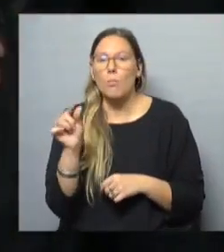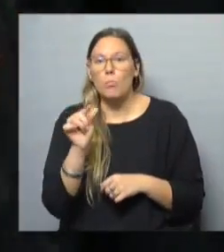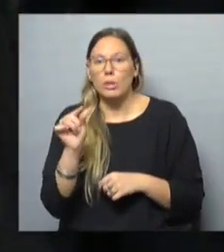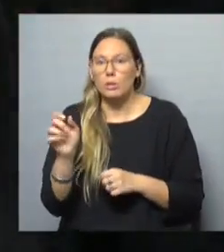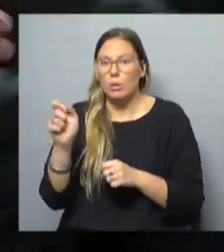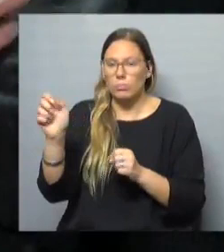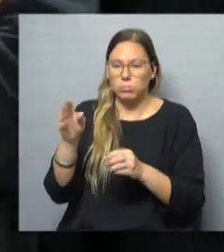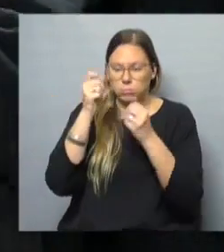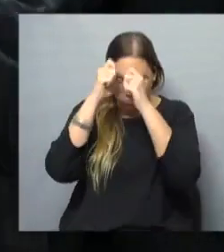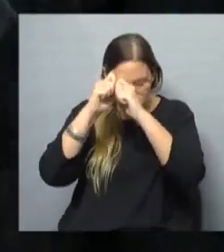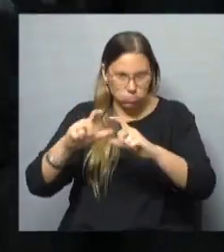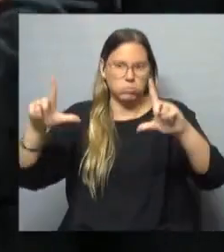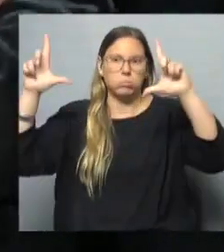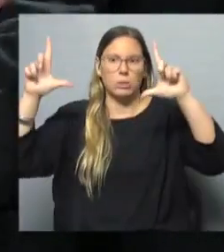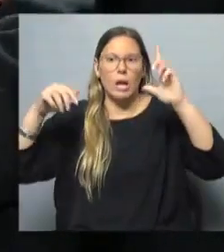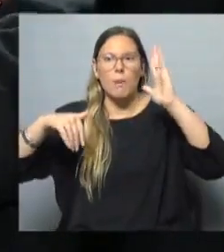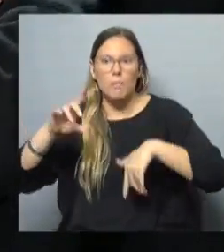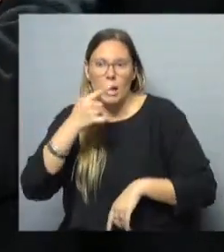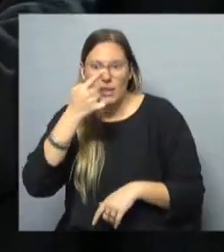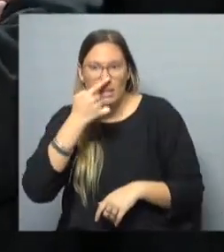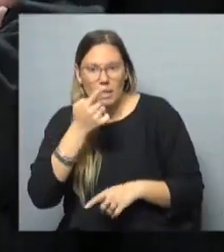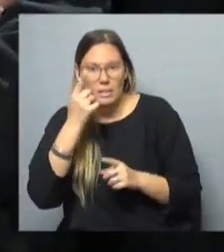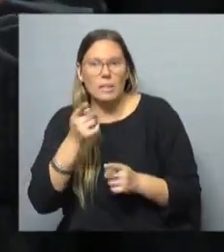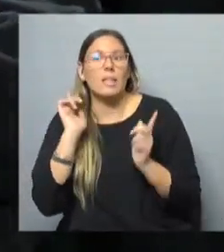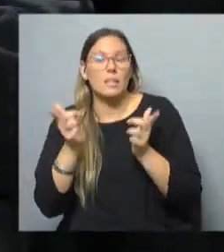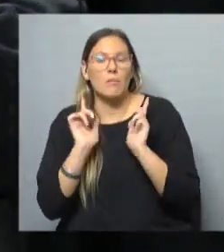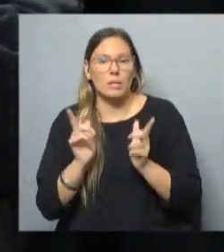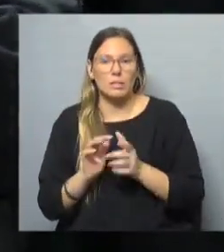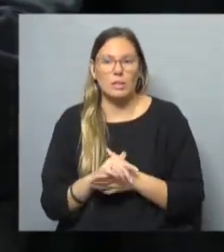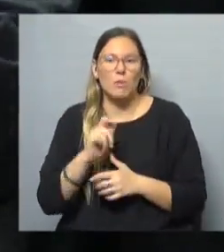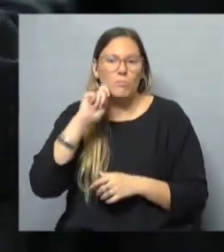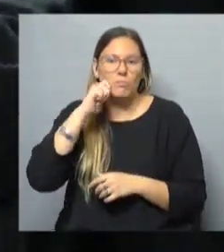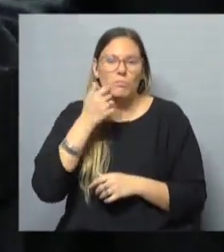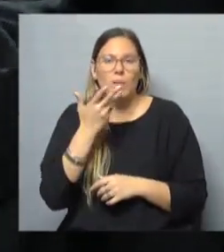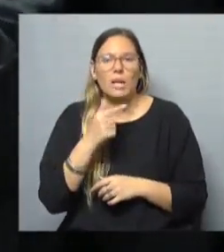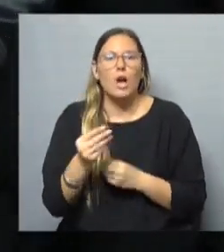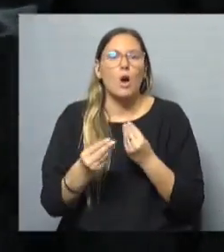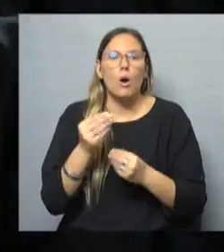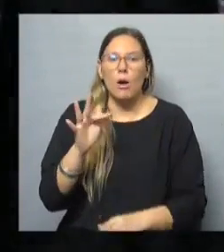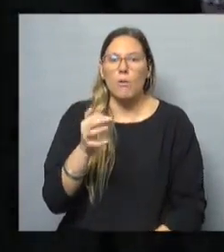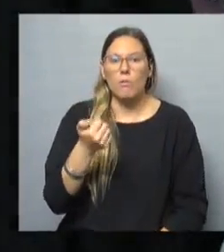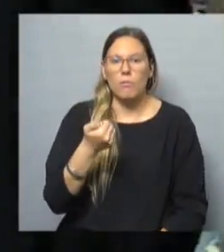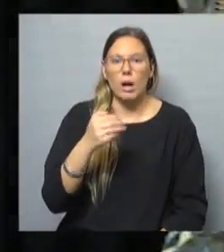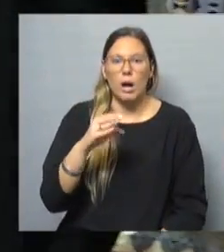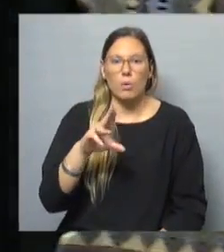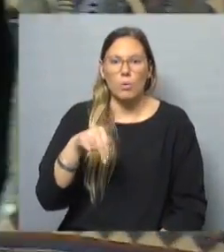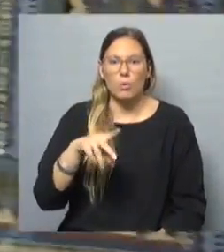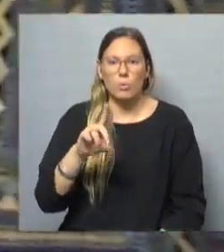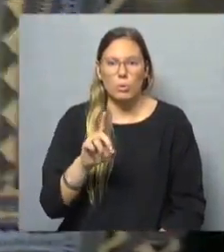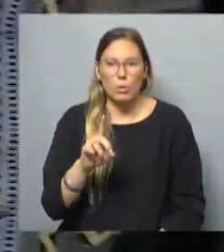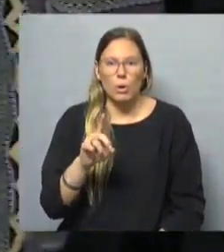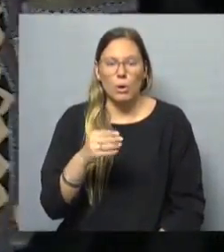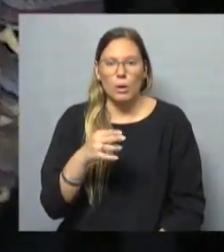así, tratar de hacerlo lo más grande posible, lo más interesante y entretenido. Me encanta. Bueno, ¿cómo interviene Facundo? Facundo, ¿tu apellido?